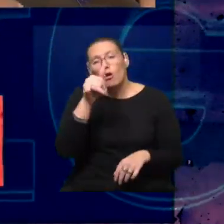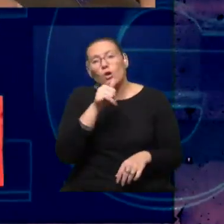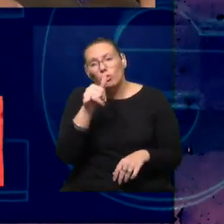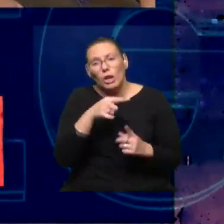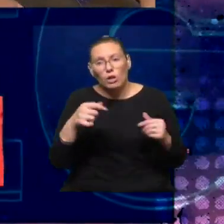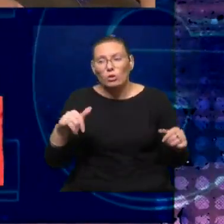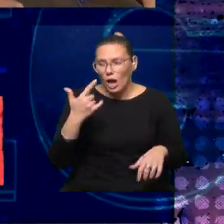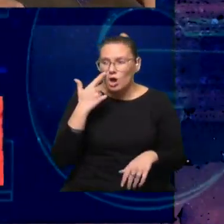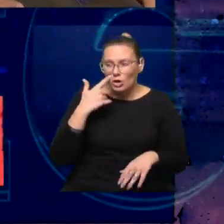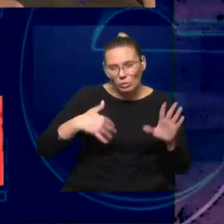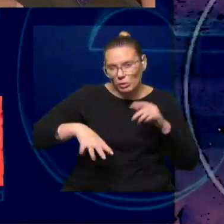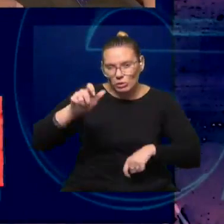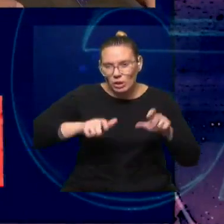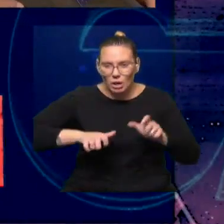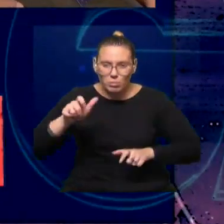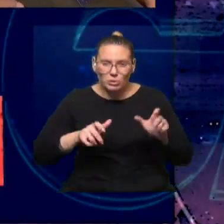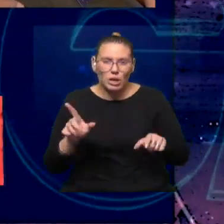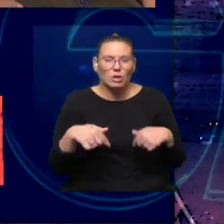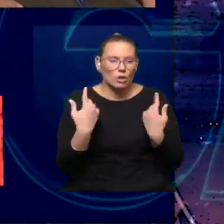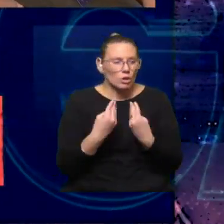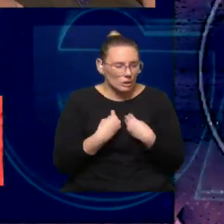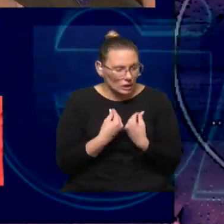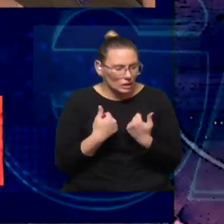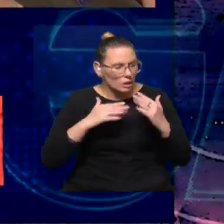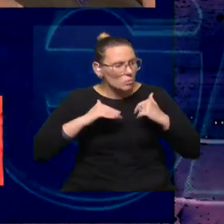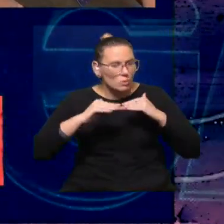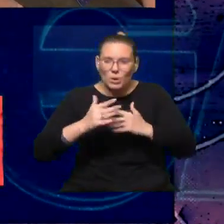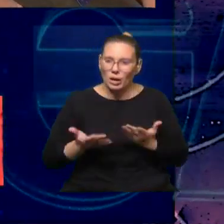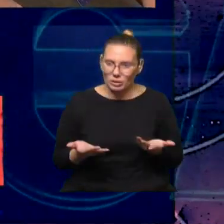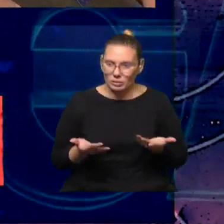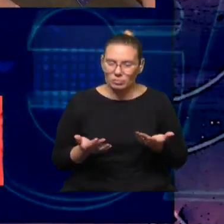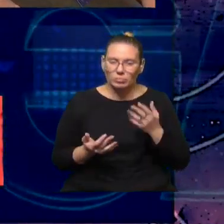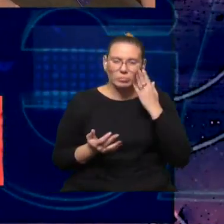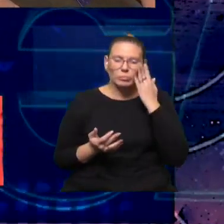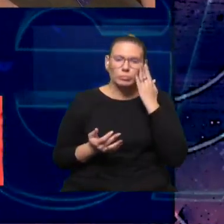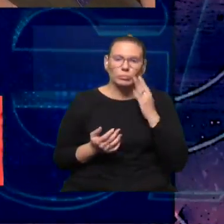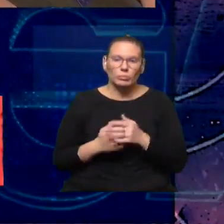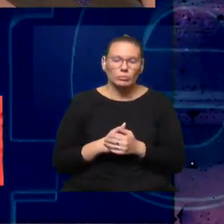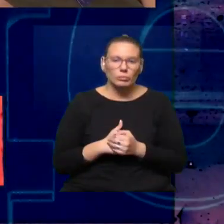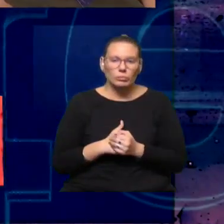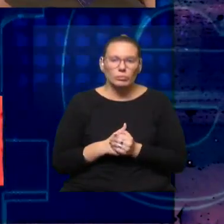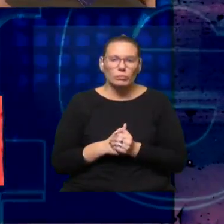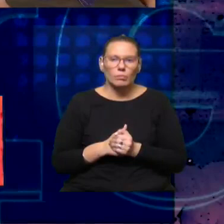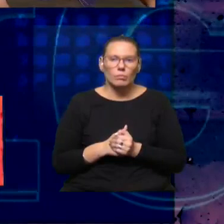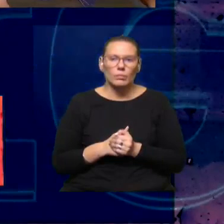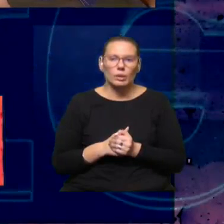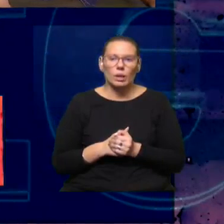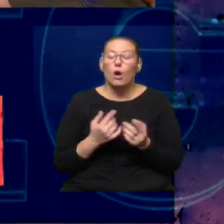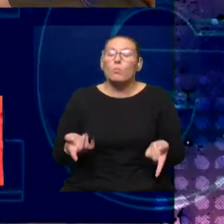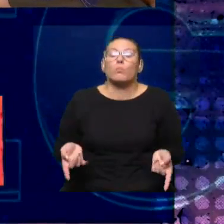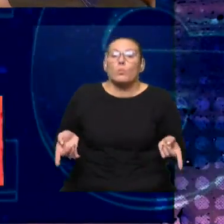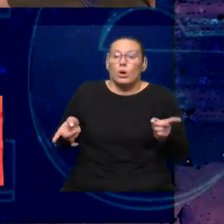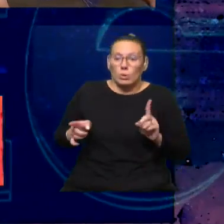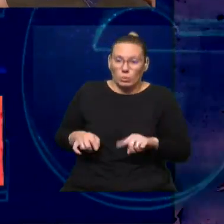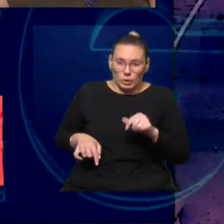que todo el mundo conoce y que con las que todo el mundo se puede sentir representado no bien Hablando volviendo